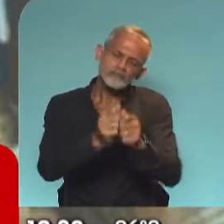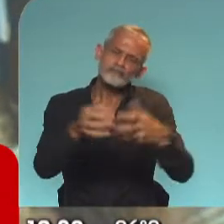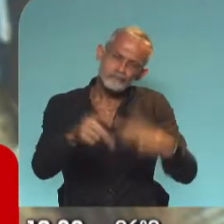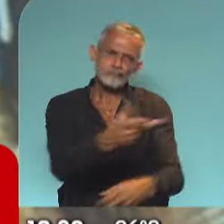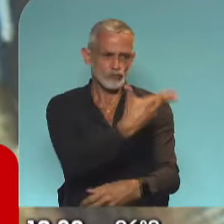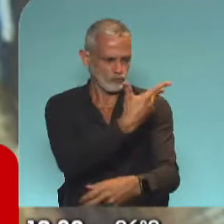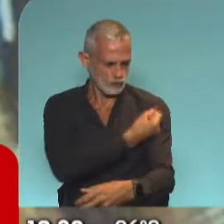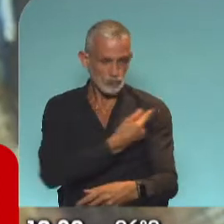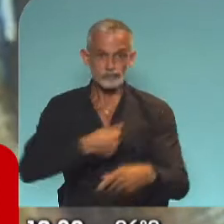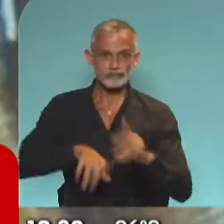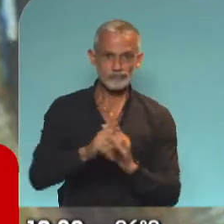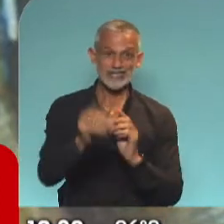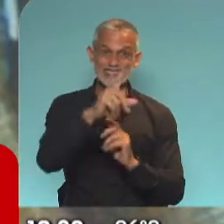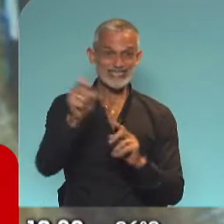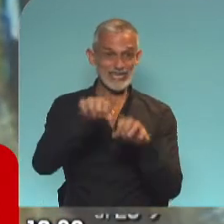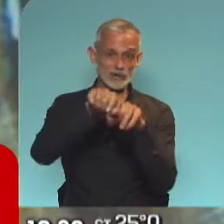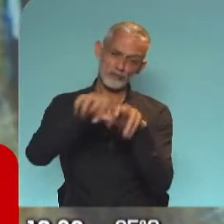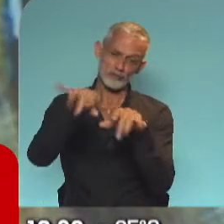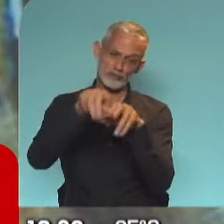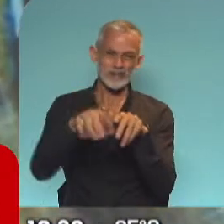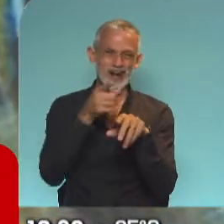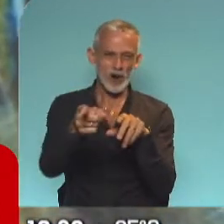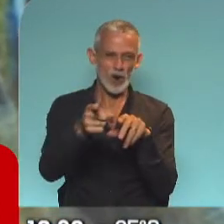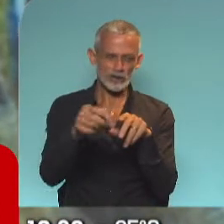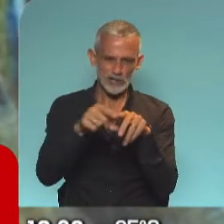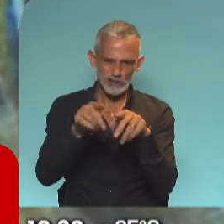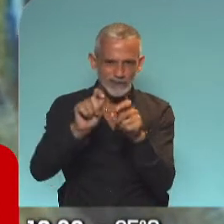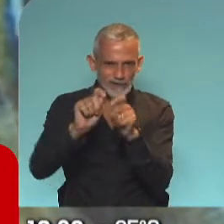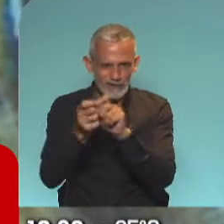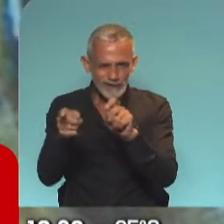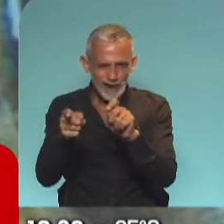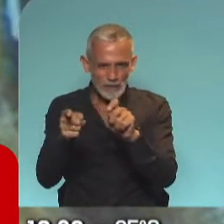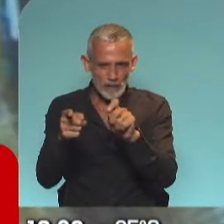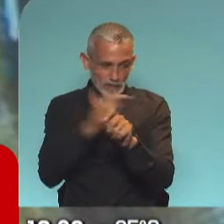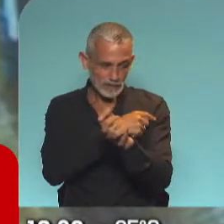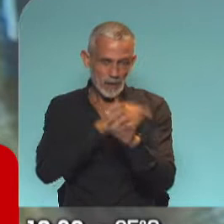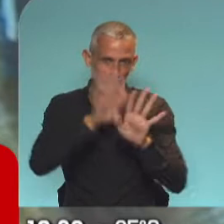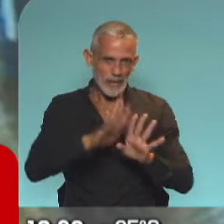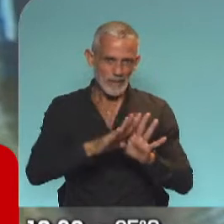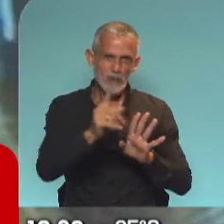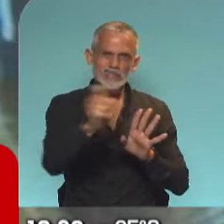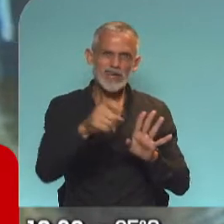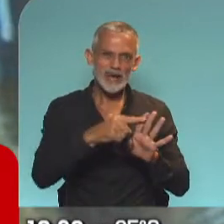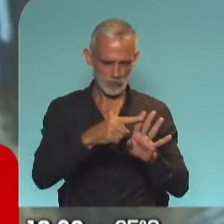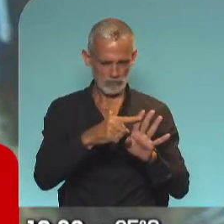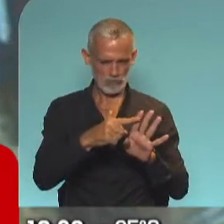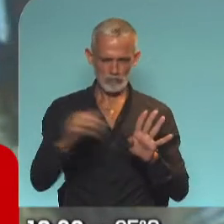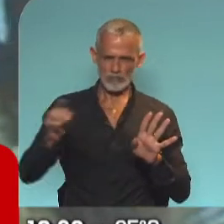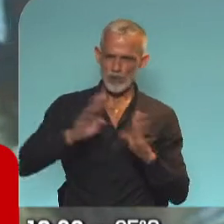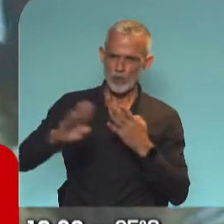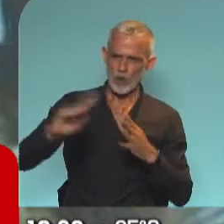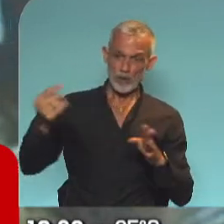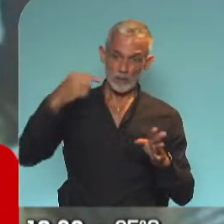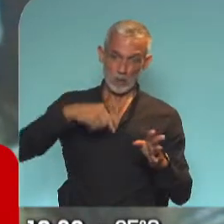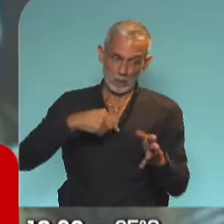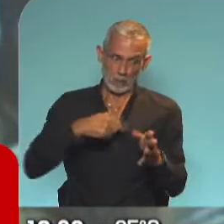organismo actúa contra esas 100 proteínas. Pero el virus este va cambiando las proteínas, se le cambia a los jugadores. ¿Sí? Y